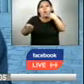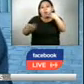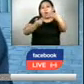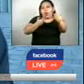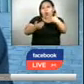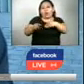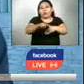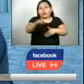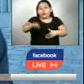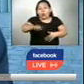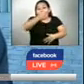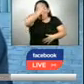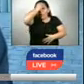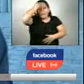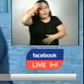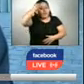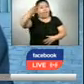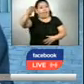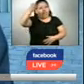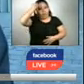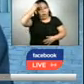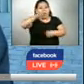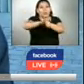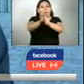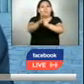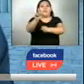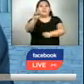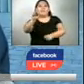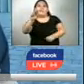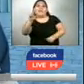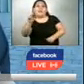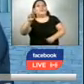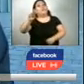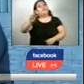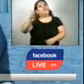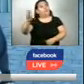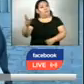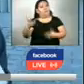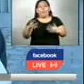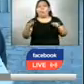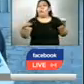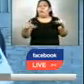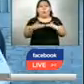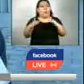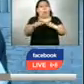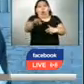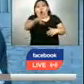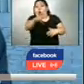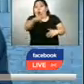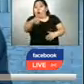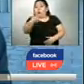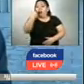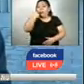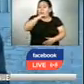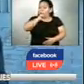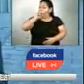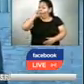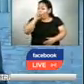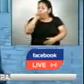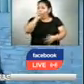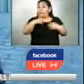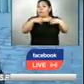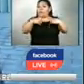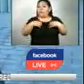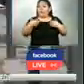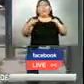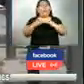nos olvidemos que no solo SARS-CoV-2 circula en nuestro país, sino que también circulan otros virus respiratorios, dentro de esto también el